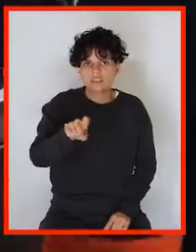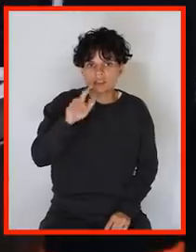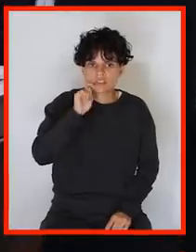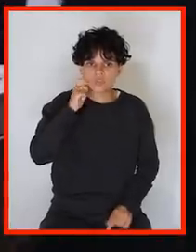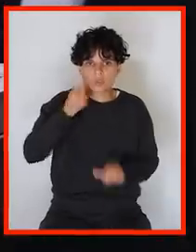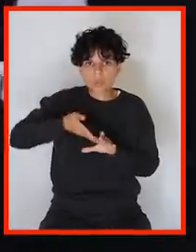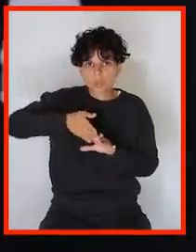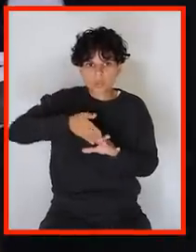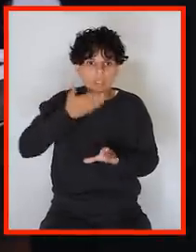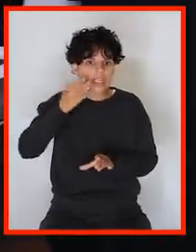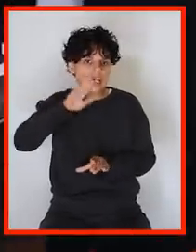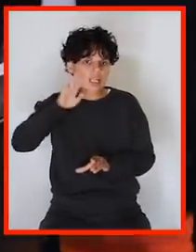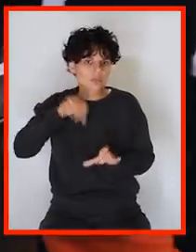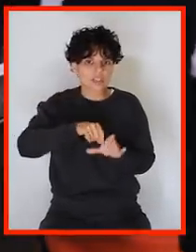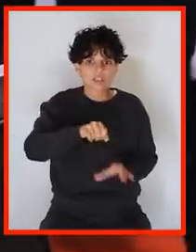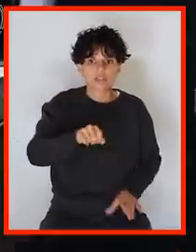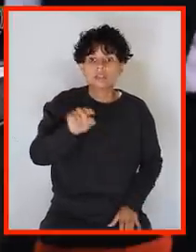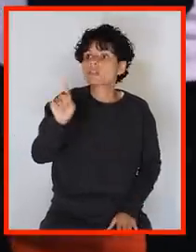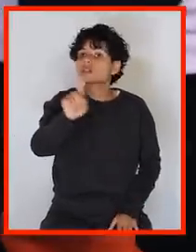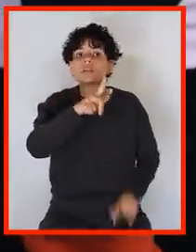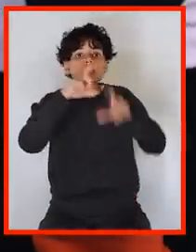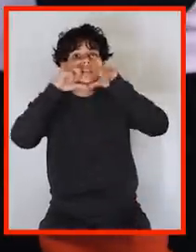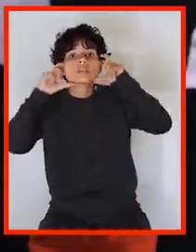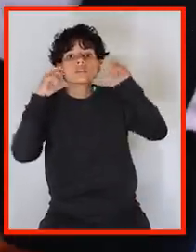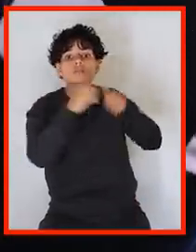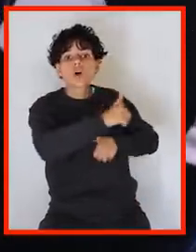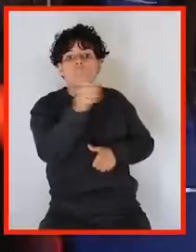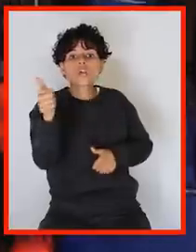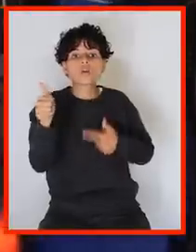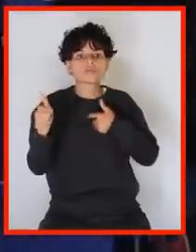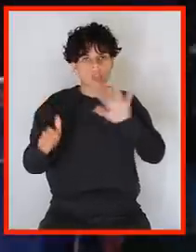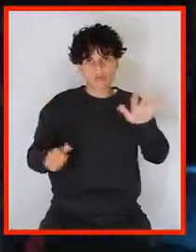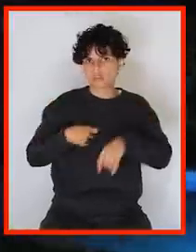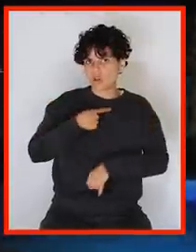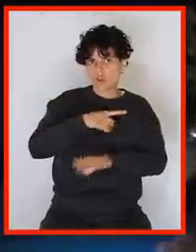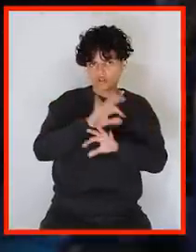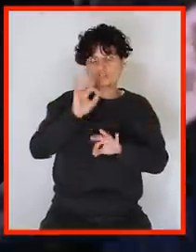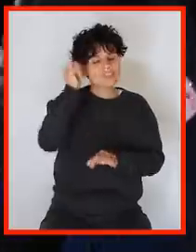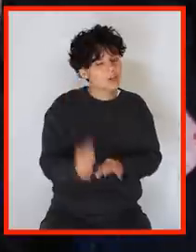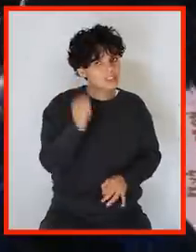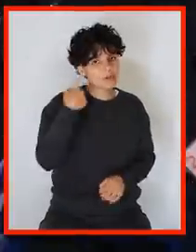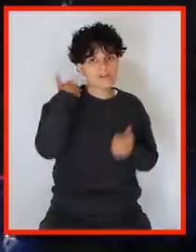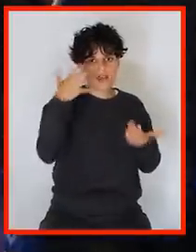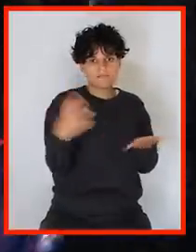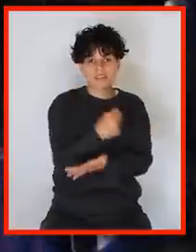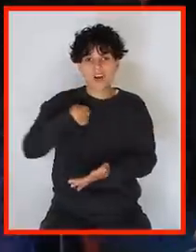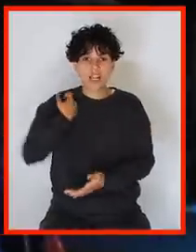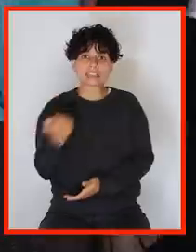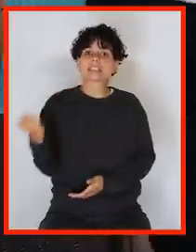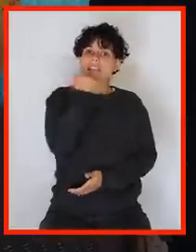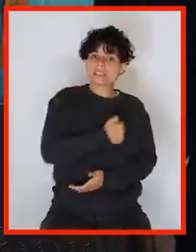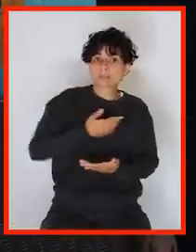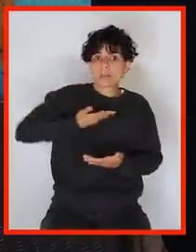No, este bueno es ministro Pari. ¿Ah? Están con mascarilla, ¿no? Nunca me ha salido mal. Si me sale mal esta vez, me